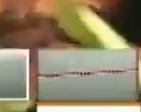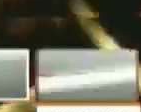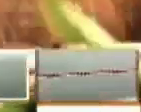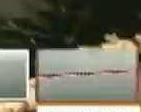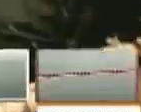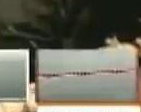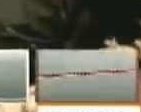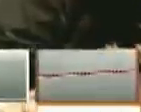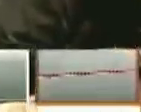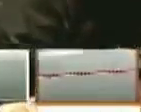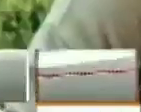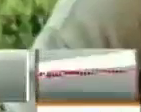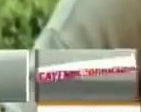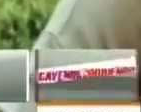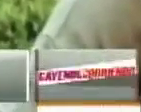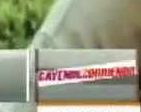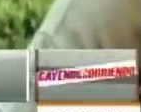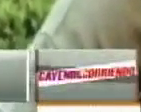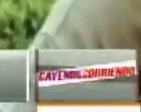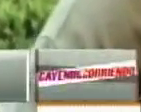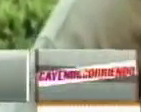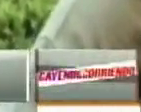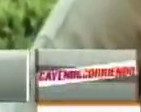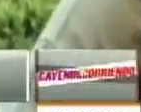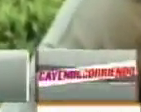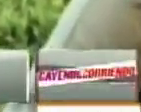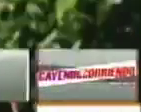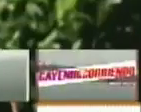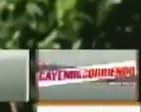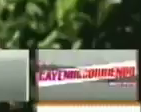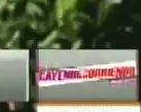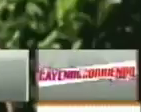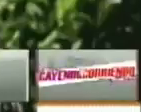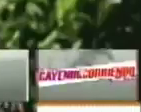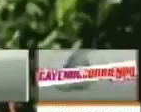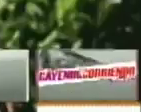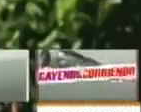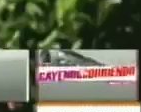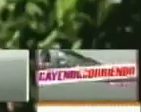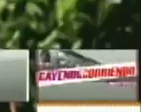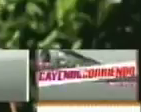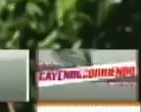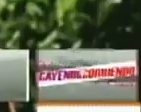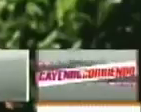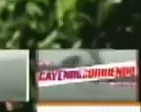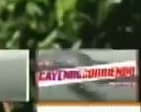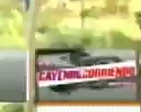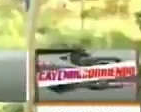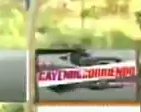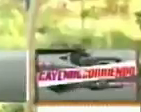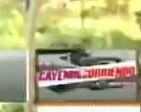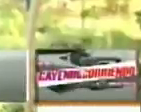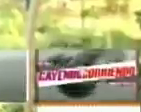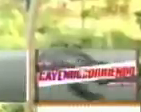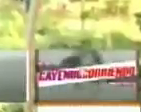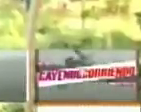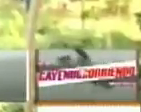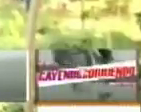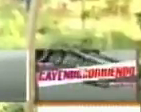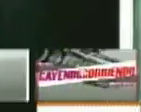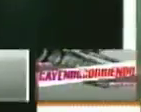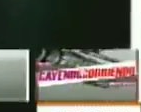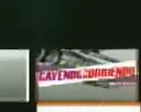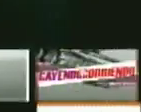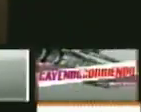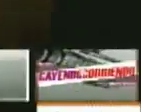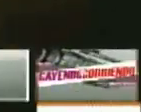Somos pa' los poderosos, chusma, turba, lumpen, monos, malandros, arrapastrosos, borrachos, vagos y flojos, los sardosos, las cachitas,